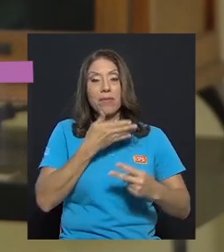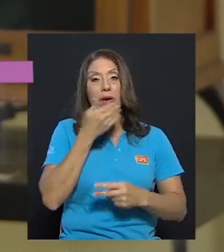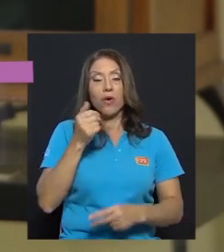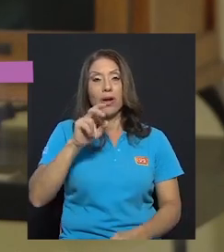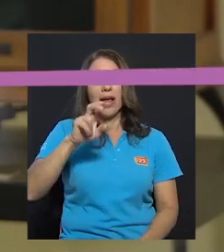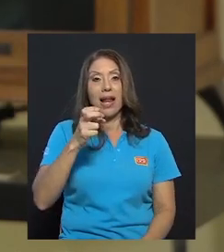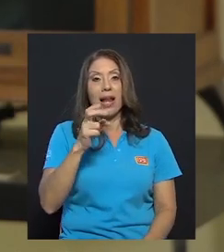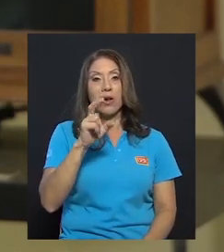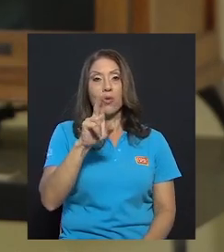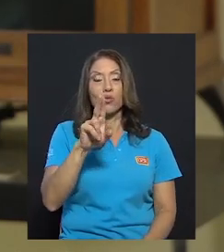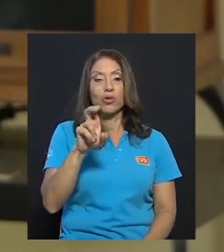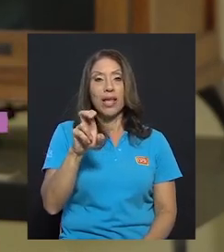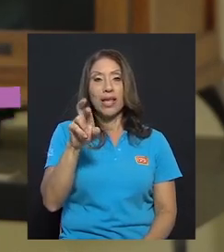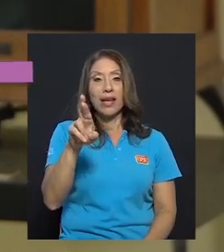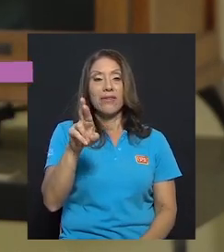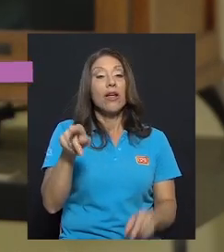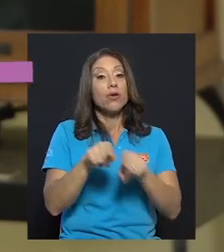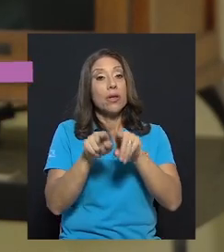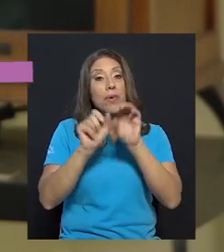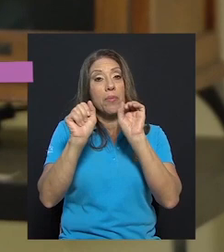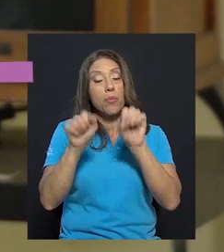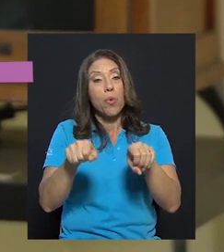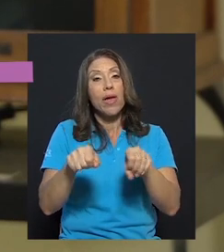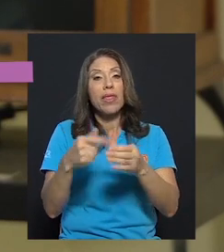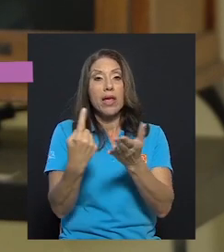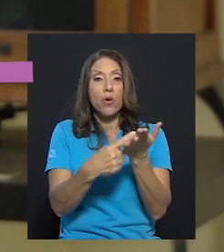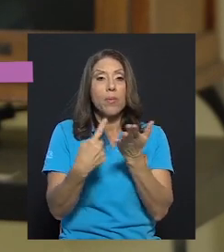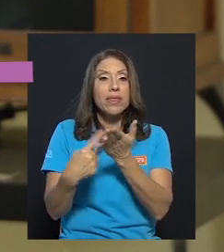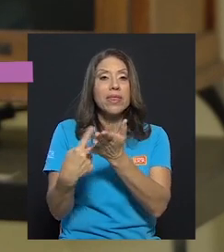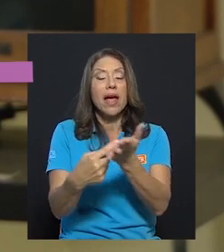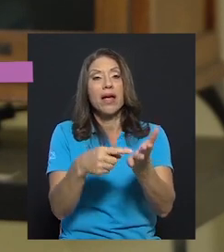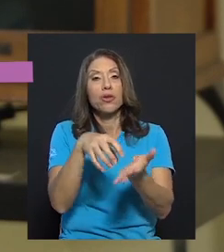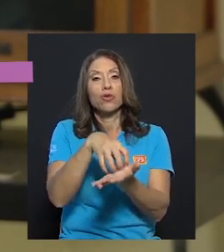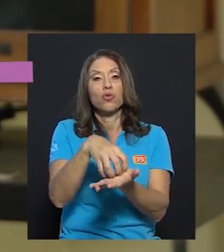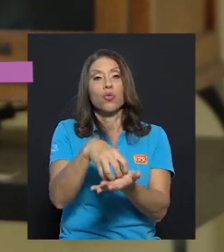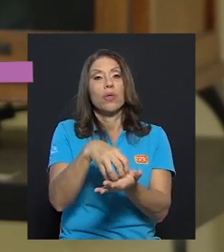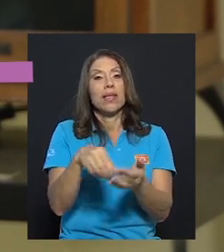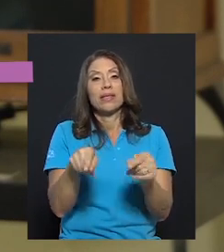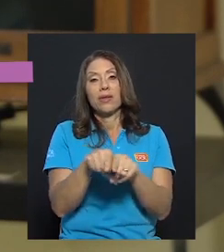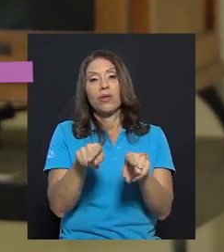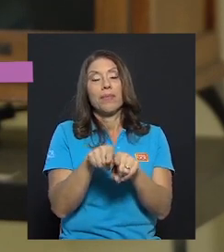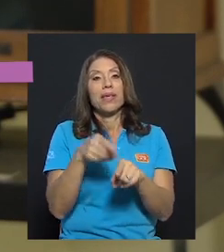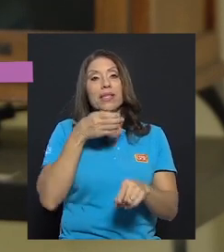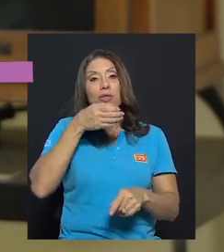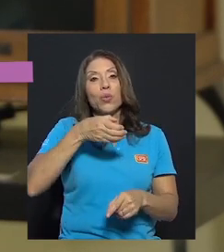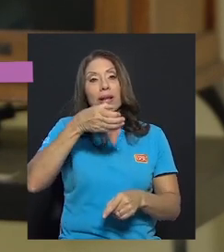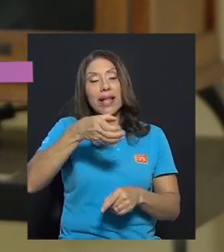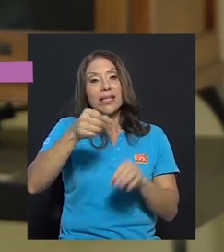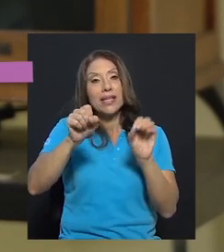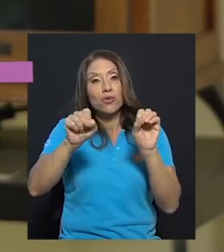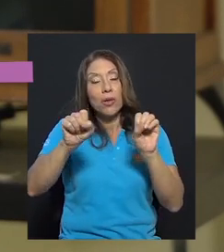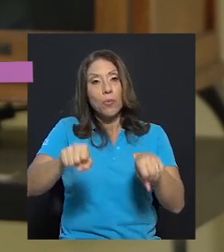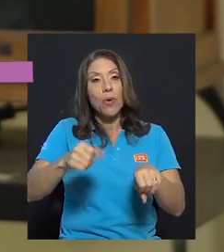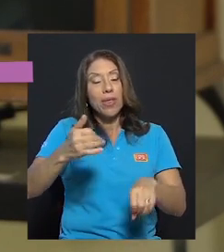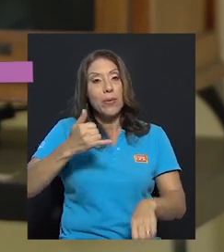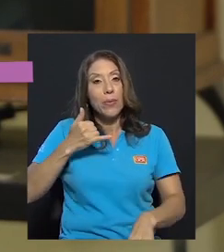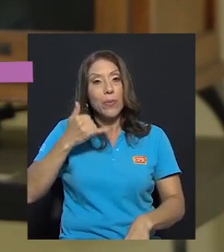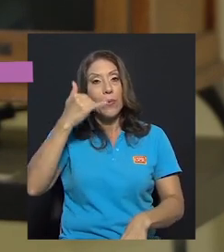Mejor, canal UCR. O también puede hacernos llegar sus comentarios, sus dudas o incluso sus sugerencias